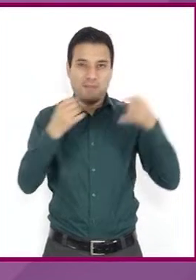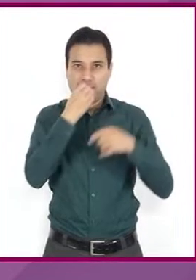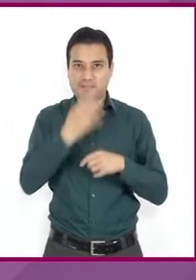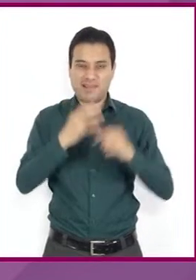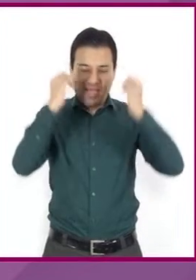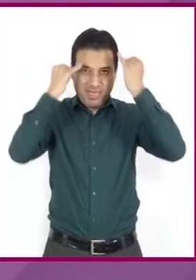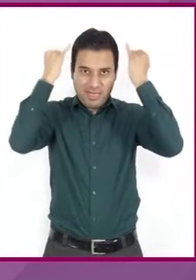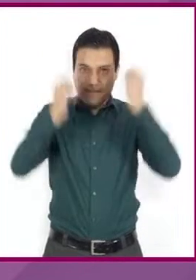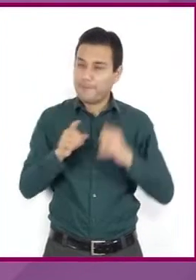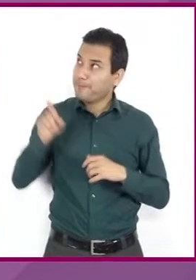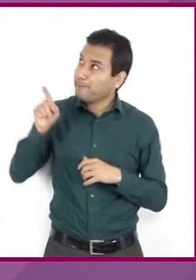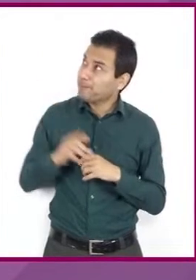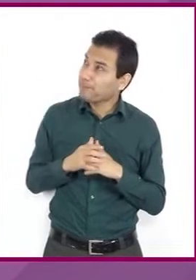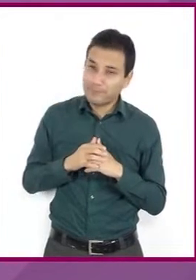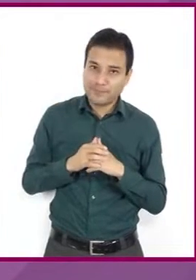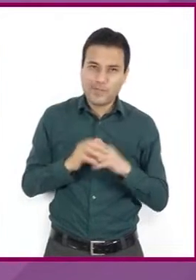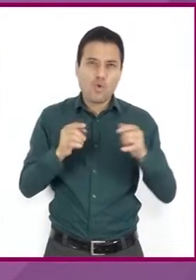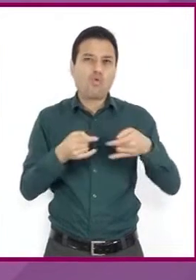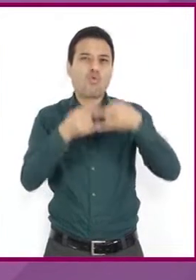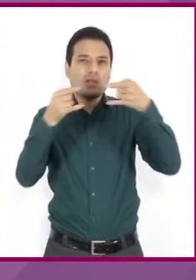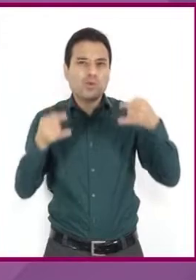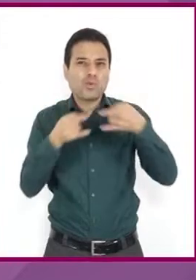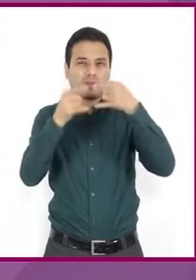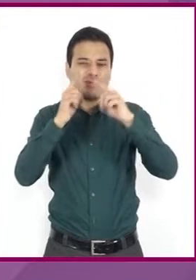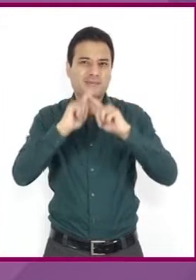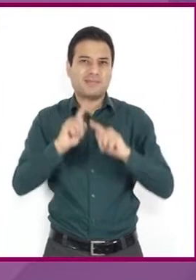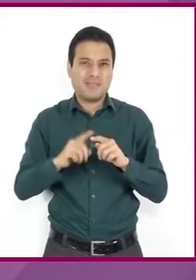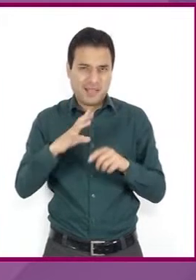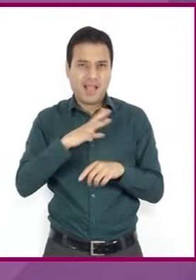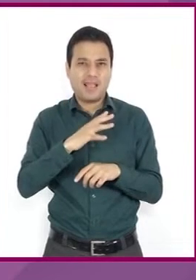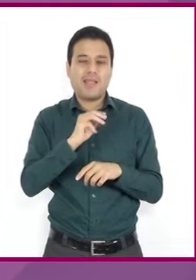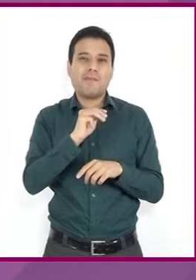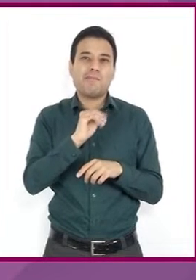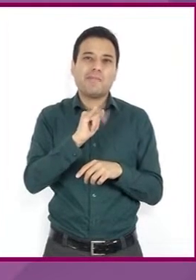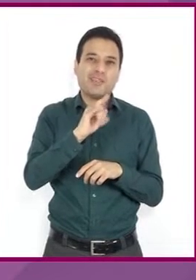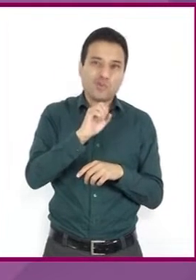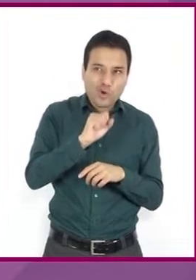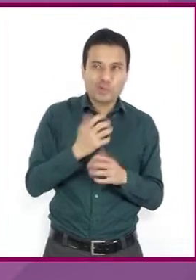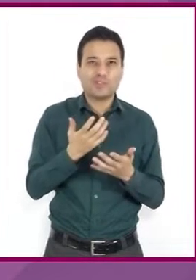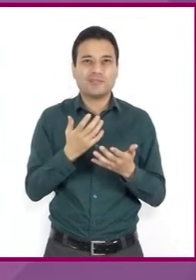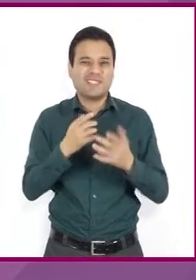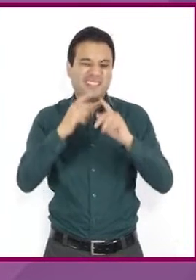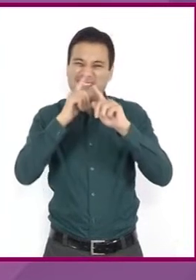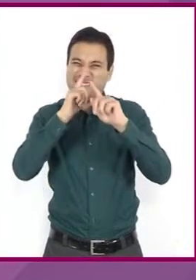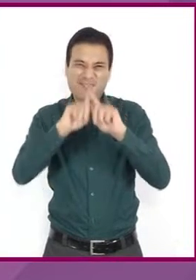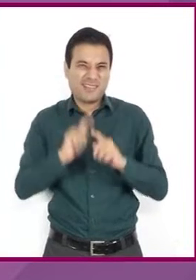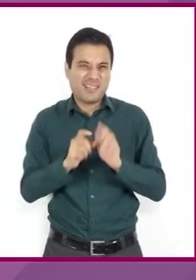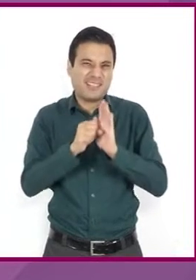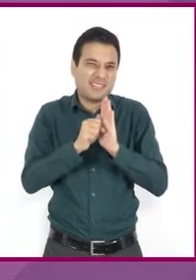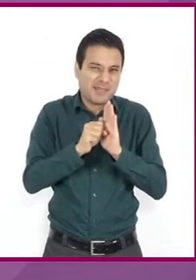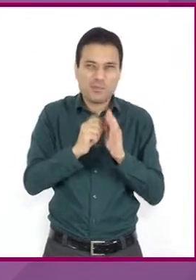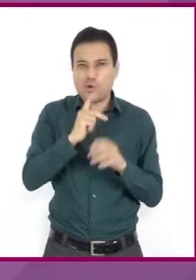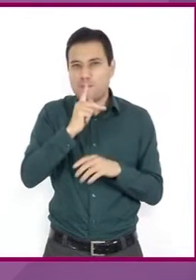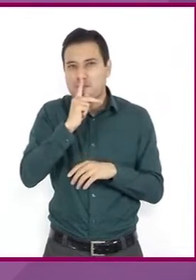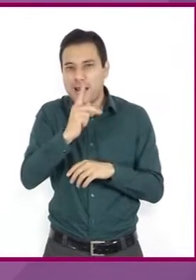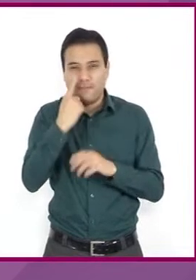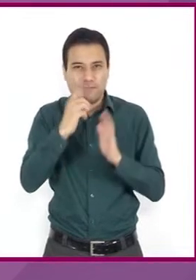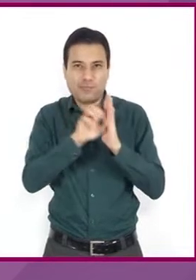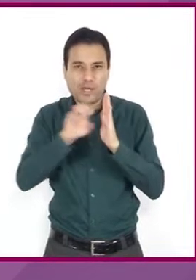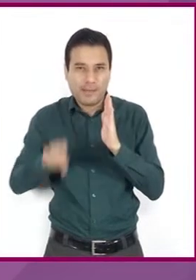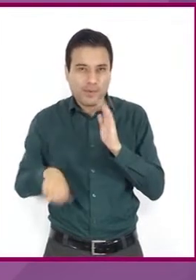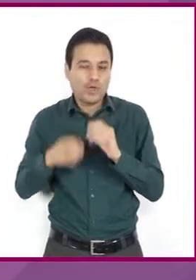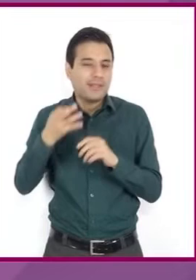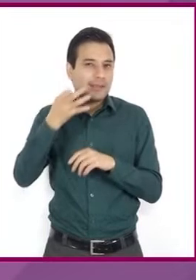Jorge Luis Borges. En sus cuentos aparecen mitos clásicos, referencias literarias, símbolos y conceptos, como el tigre,